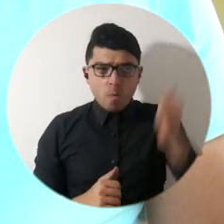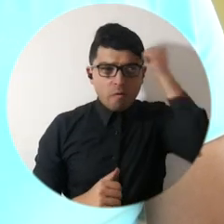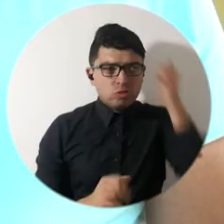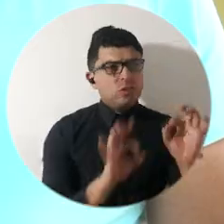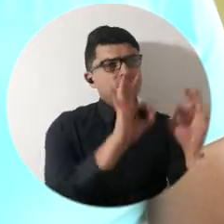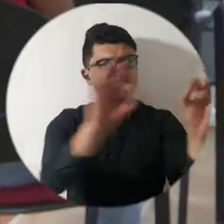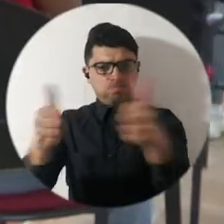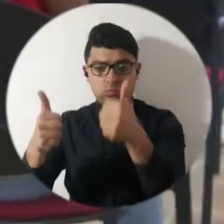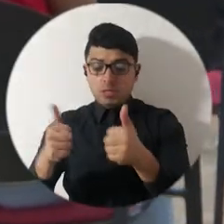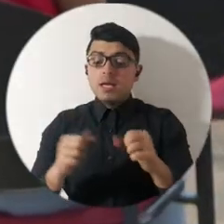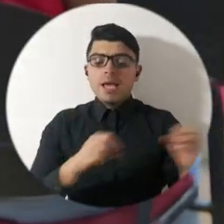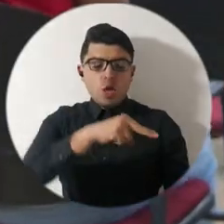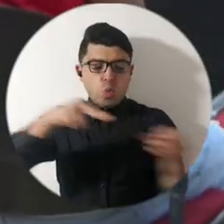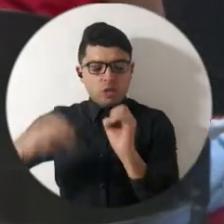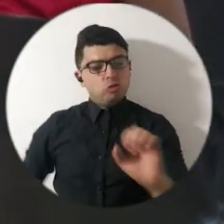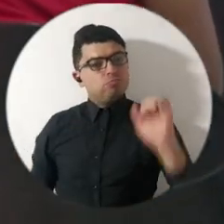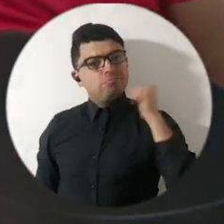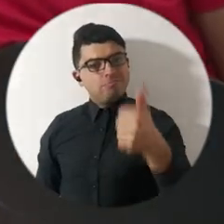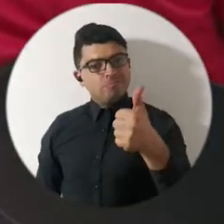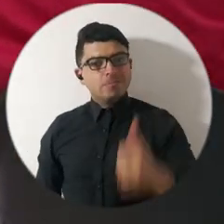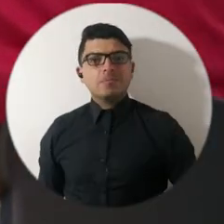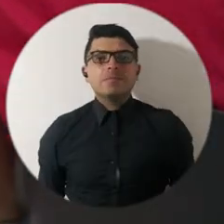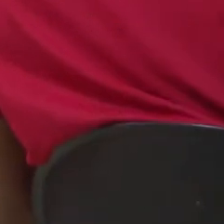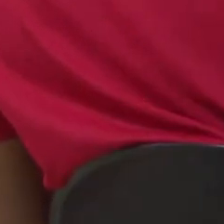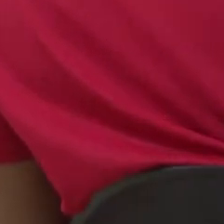buenos docentes y una buena educación.